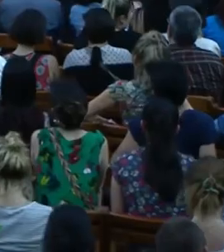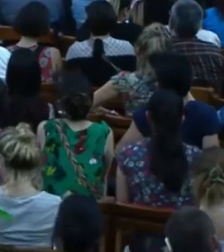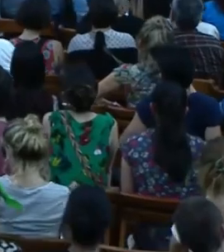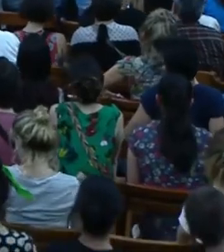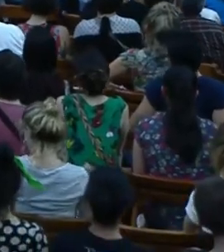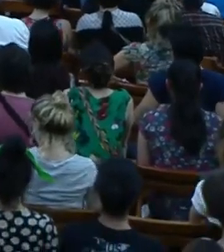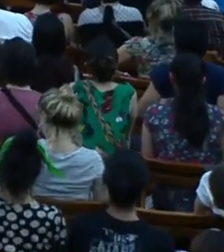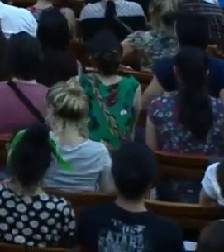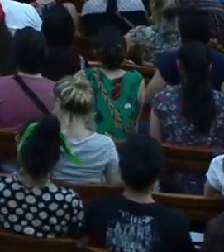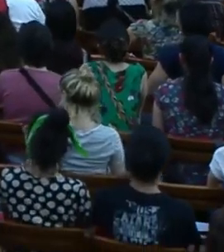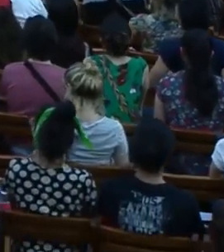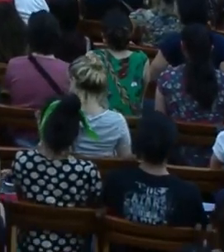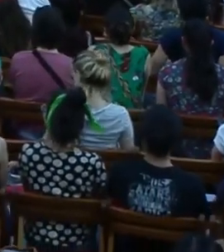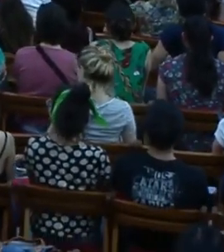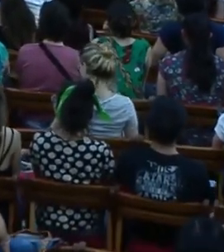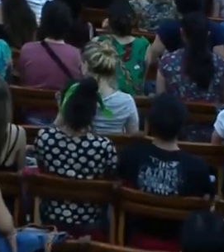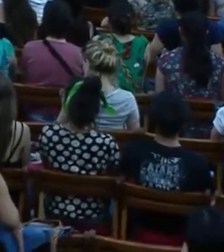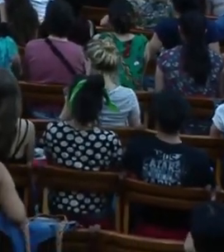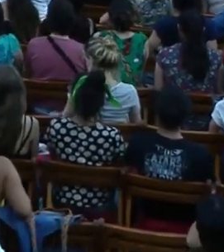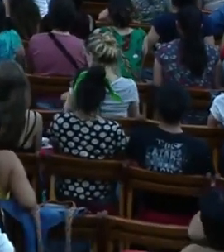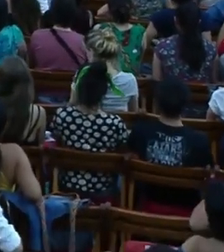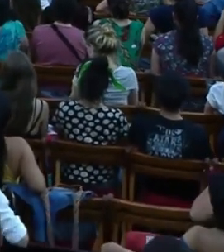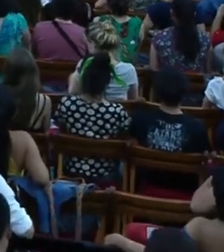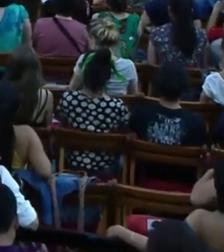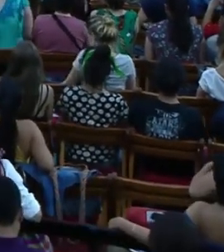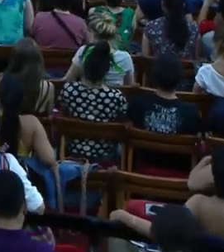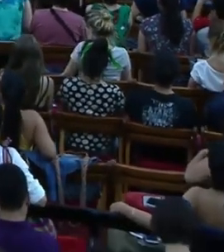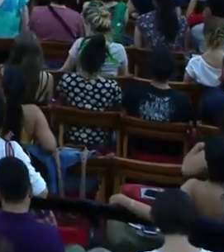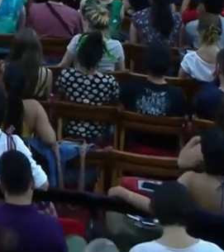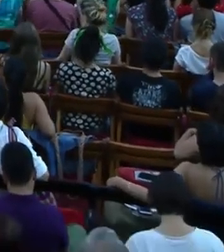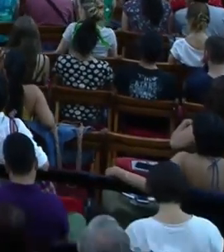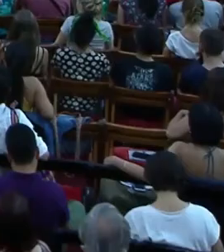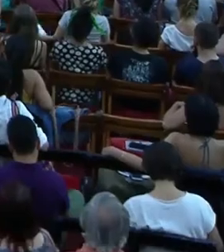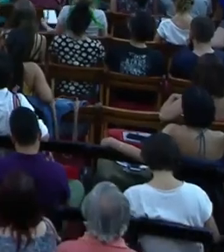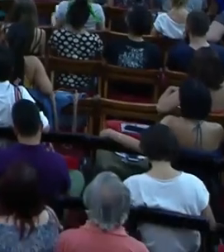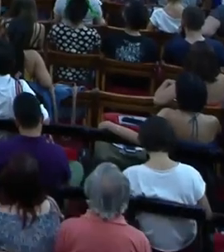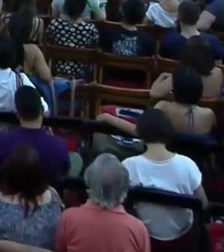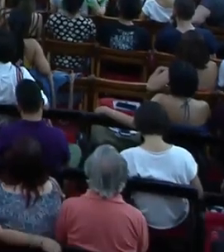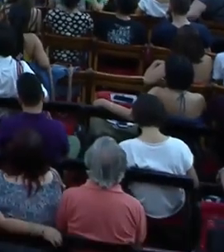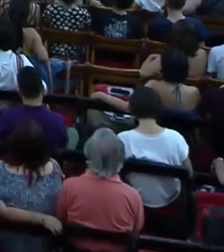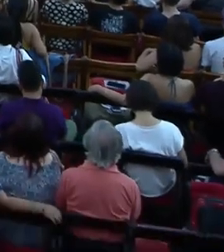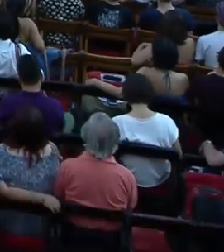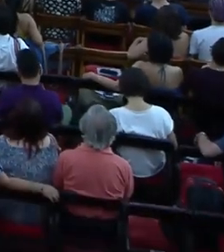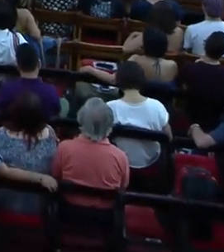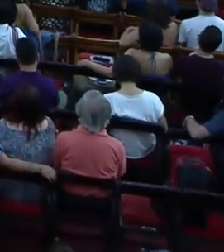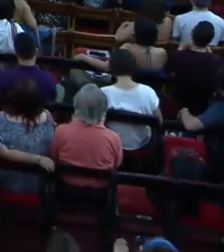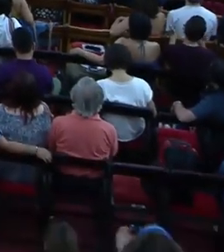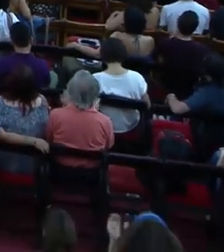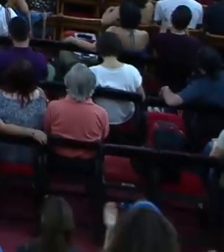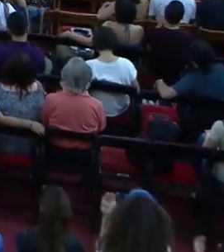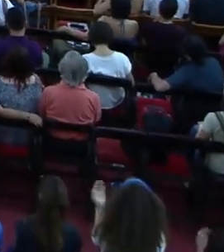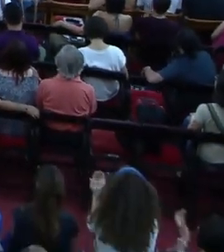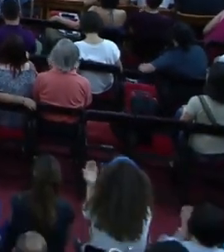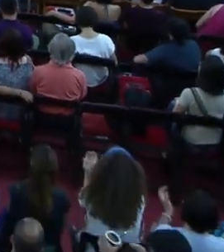Que hay que ser capaces de decirle, en nuestras ciudades no gobiernan los grandes lobbies, en nuestras ciudades gobierna la gente, eso es tener una ciudad